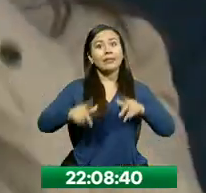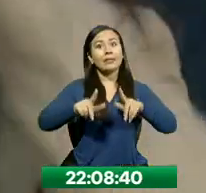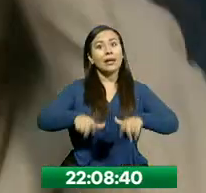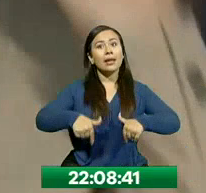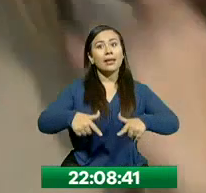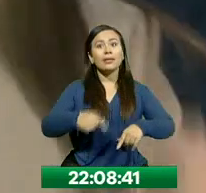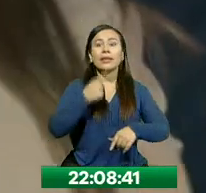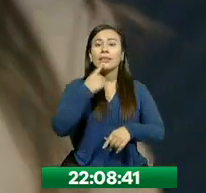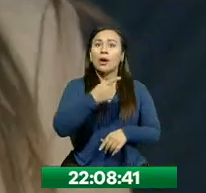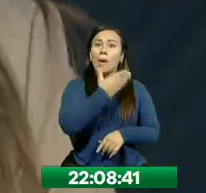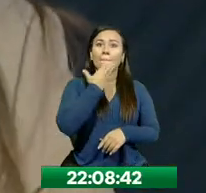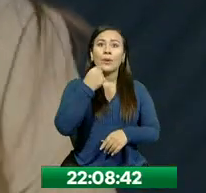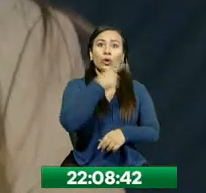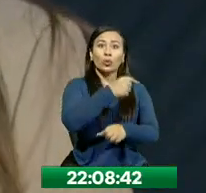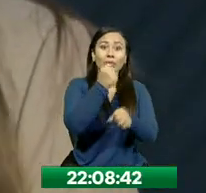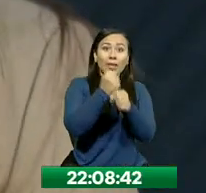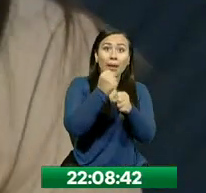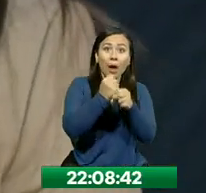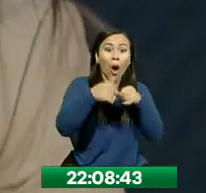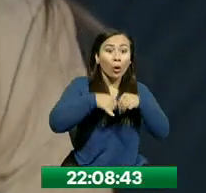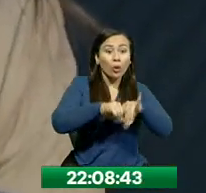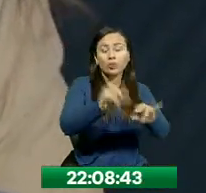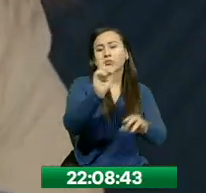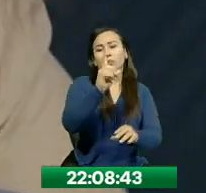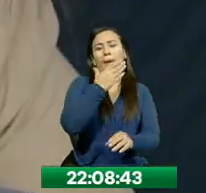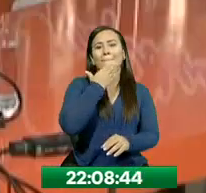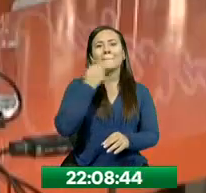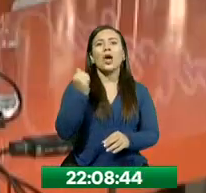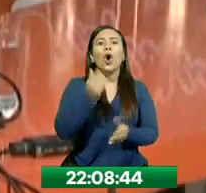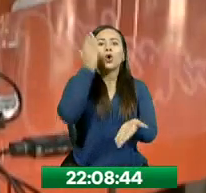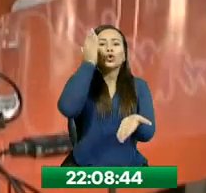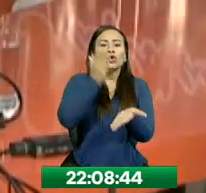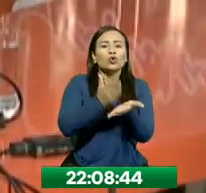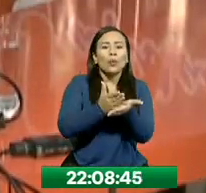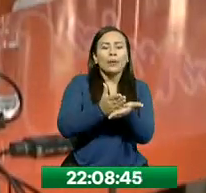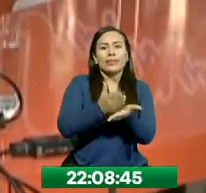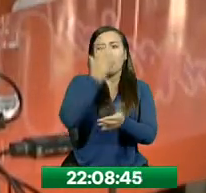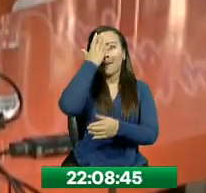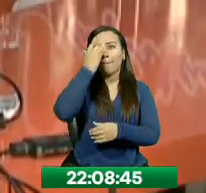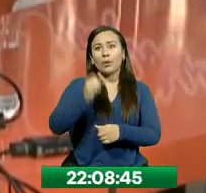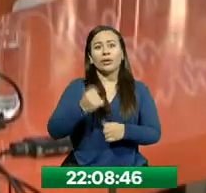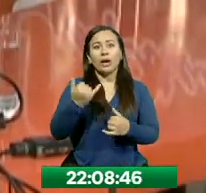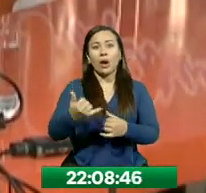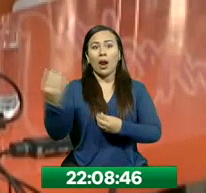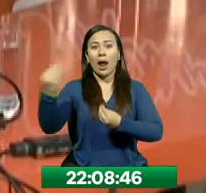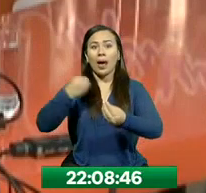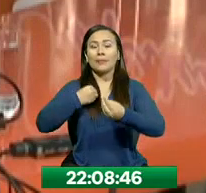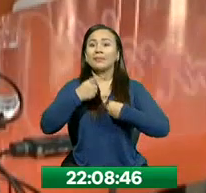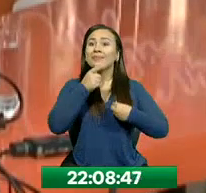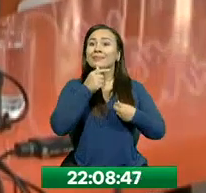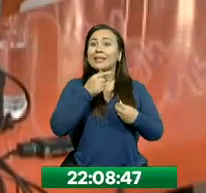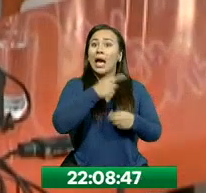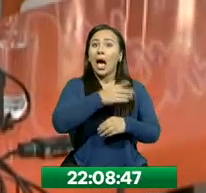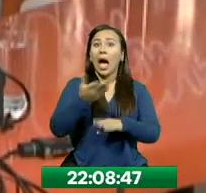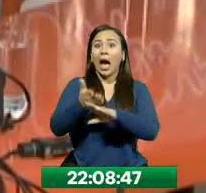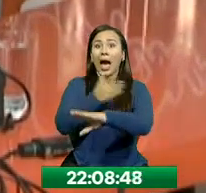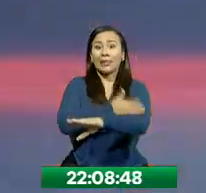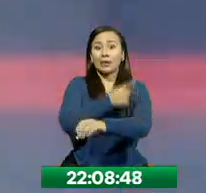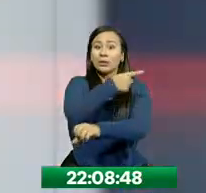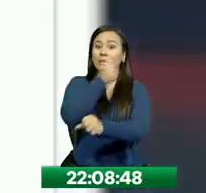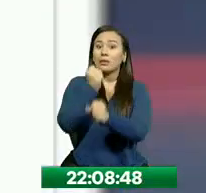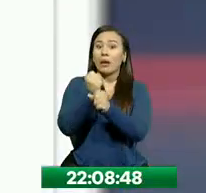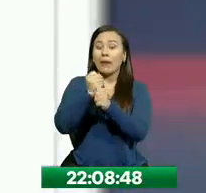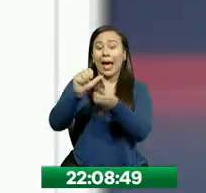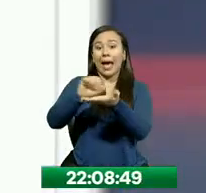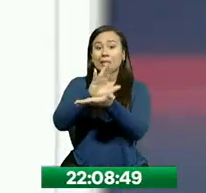de funciones de la segunda mandataria, luego de haber sido salpicada con denuncias por el presunto cobro de diezmos cuando fue asambleísta. Por